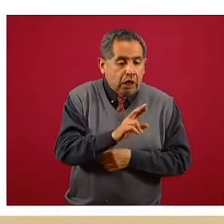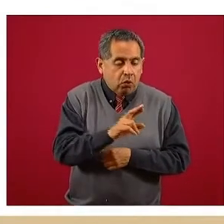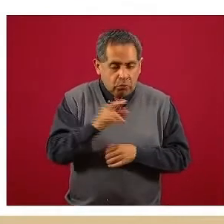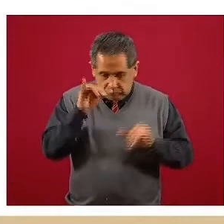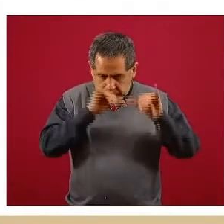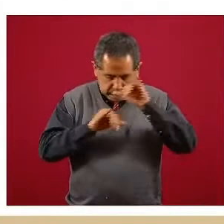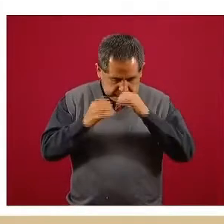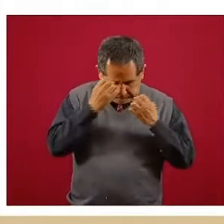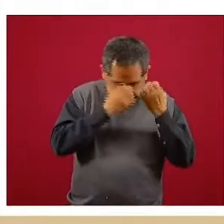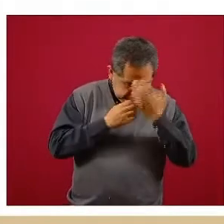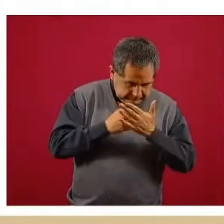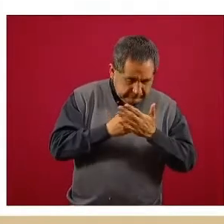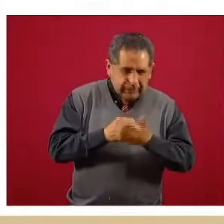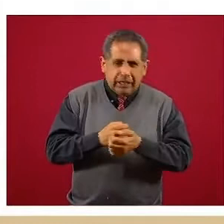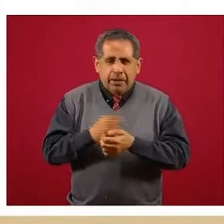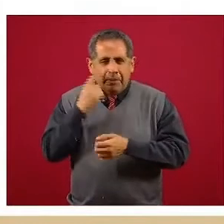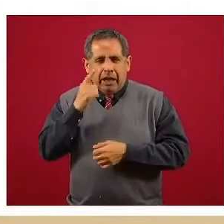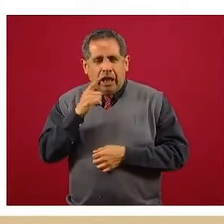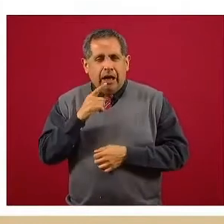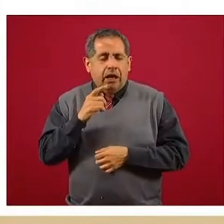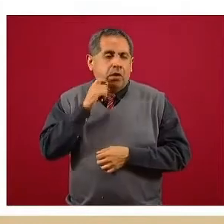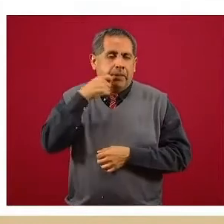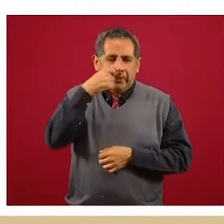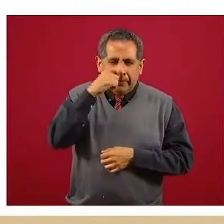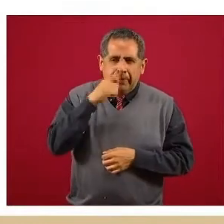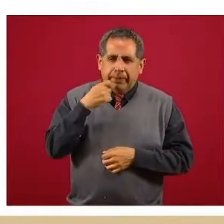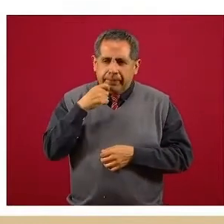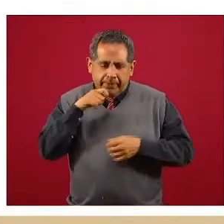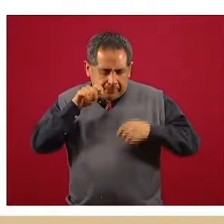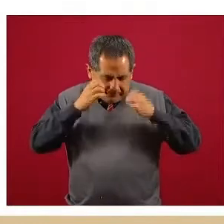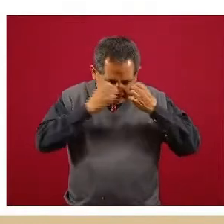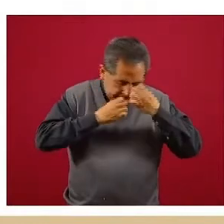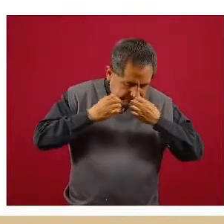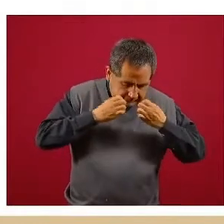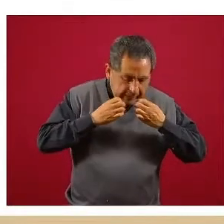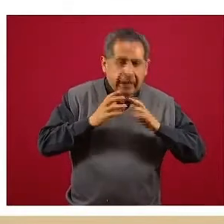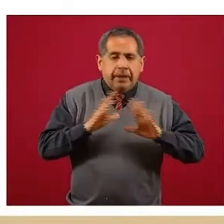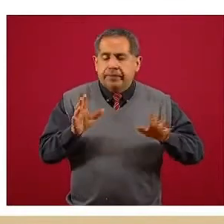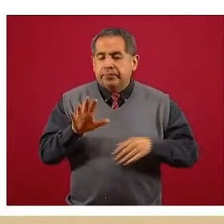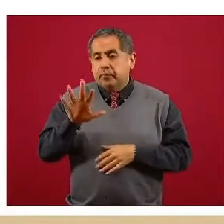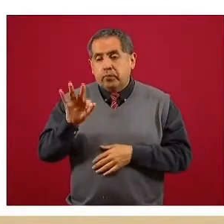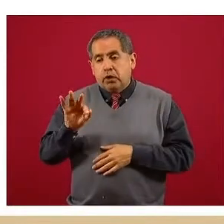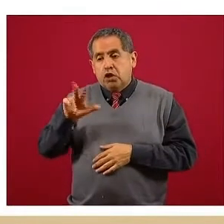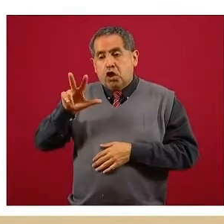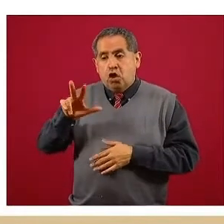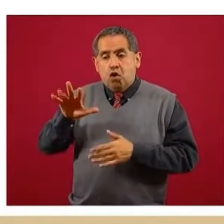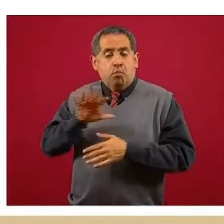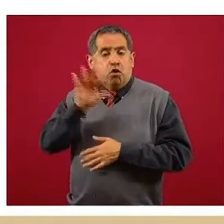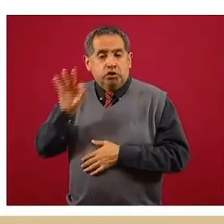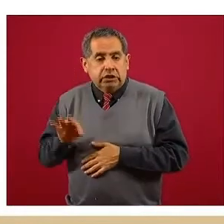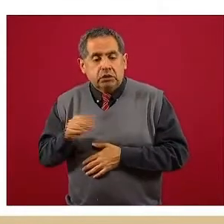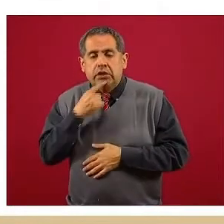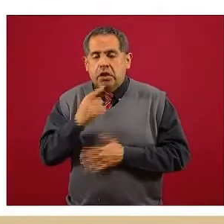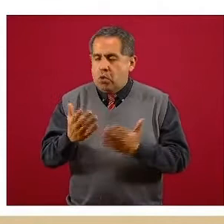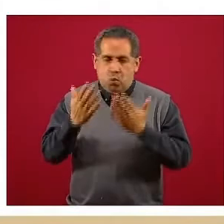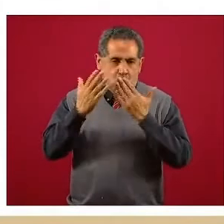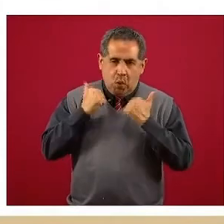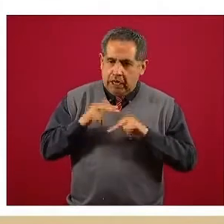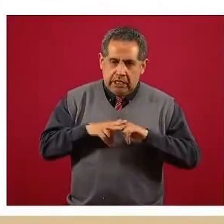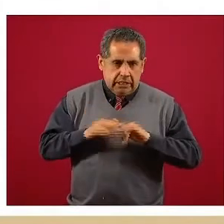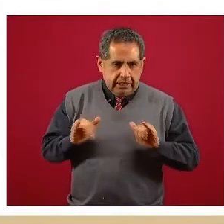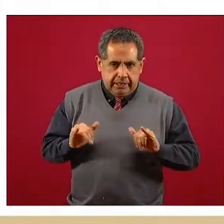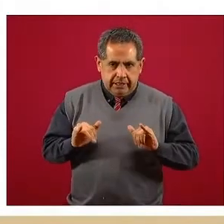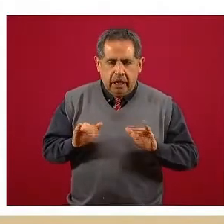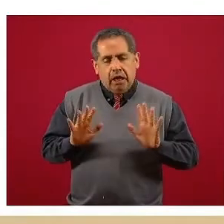laboratorio de la muestra que en su momento se les tomó. El 48% salió negativo y están